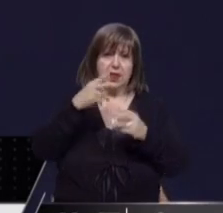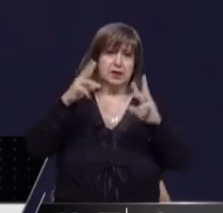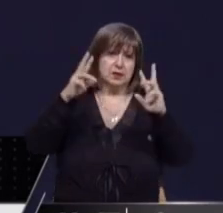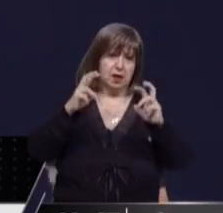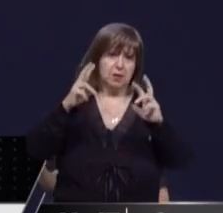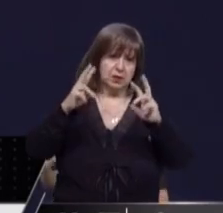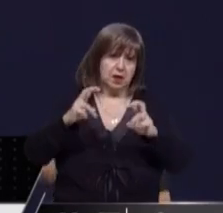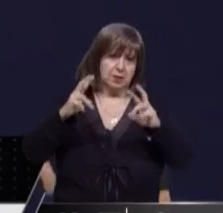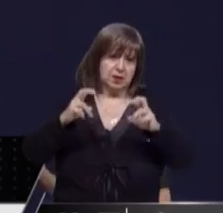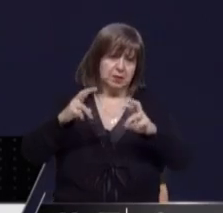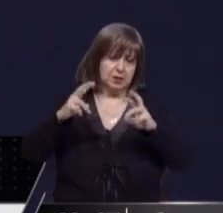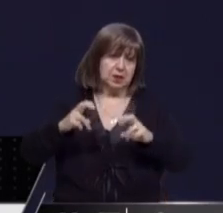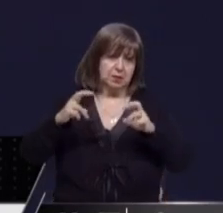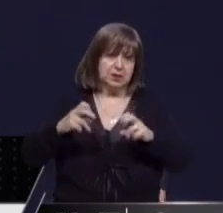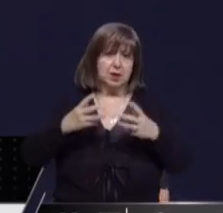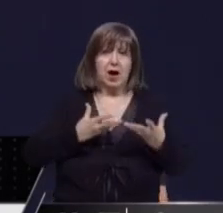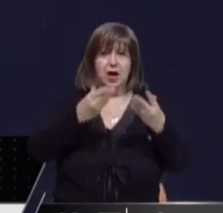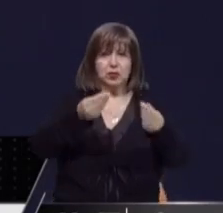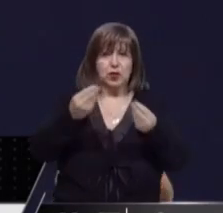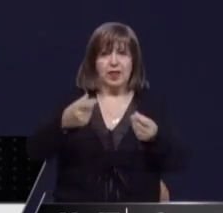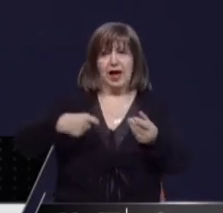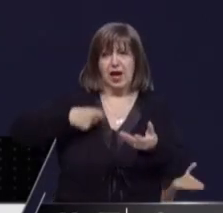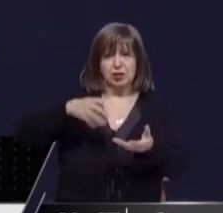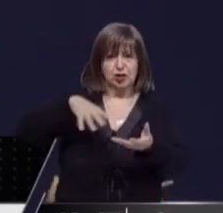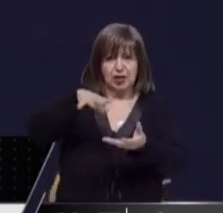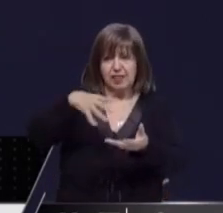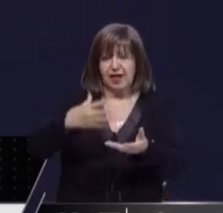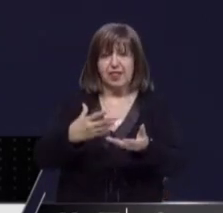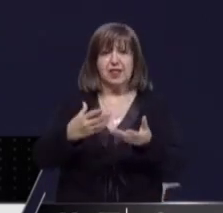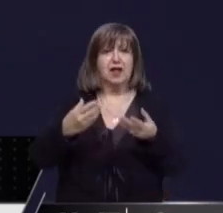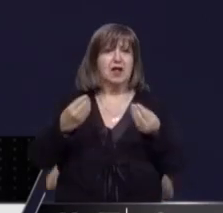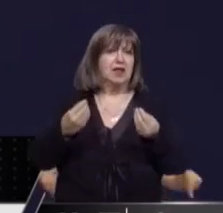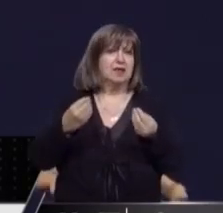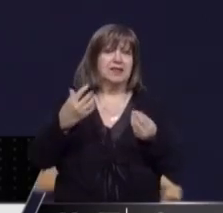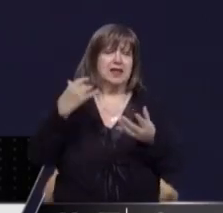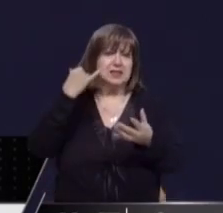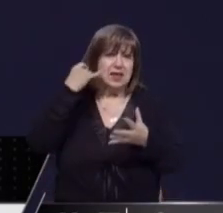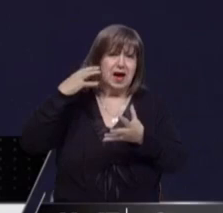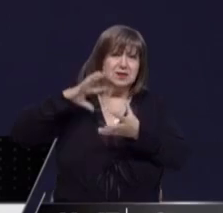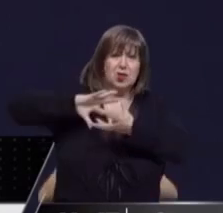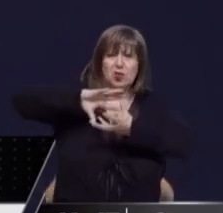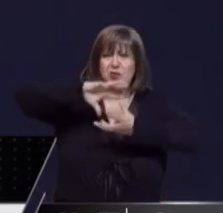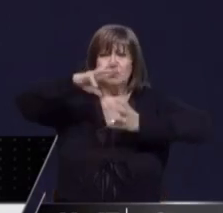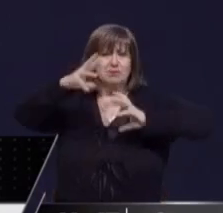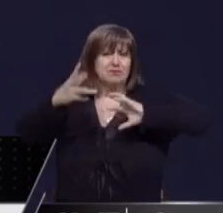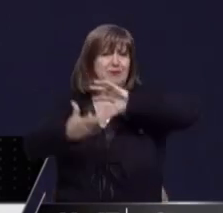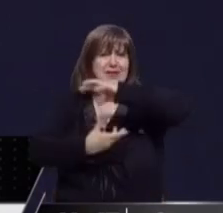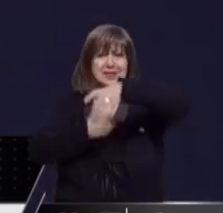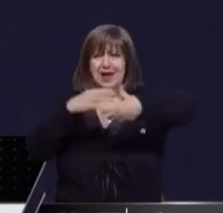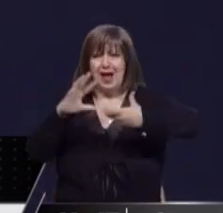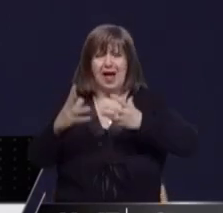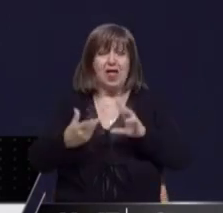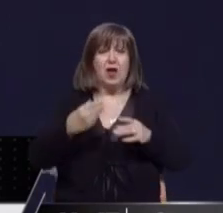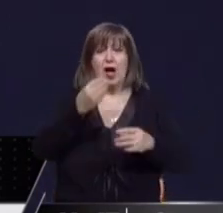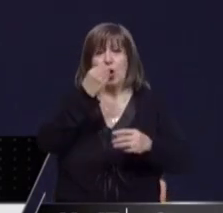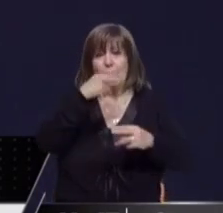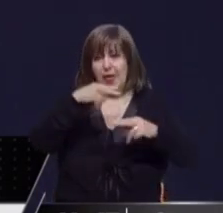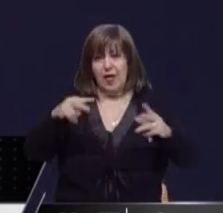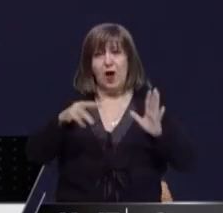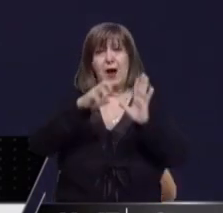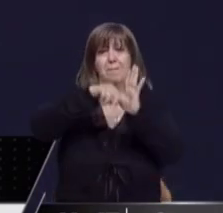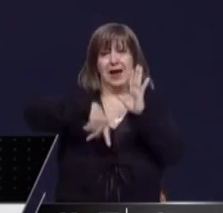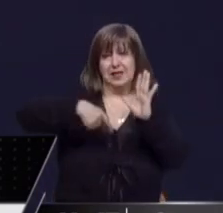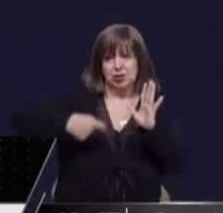de cuestiones de asistencia social y de de de toda una cuestión de bueno acá hemos hablado de comedores de planes